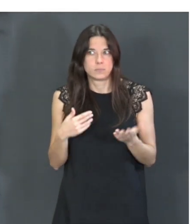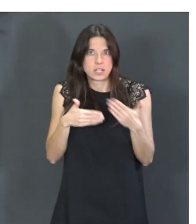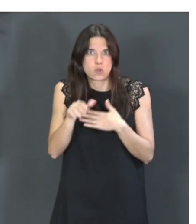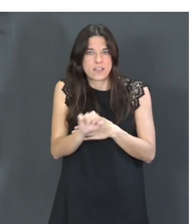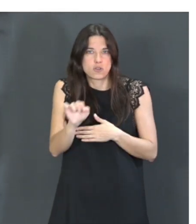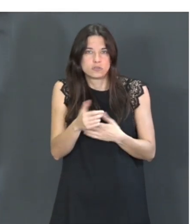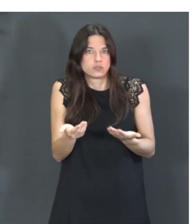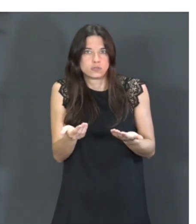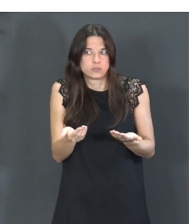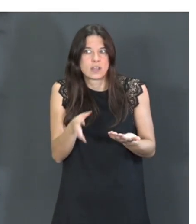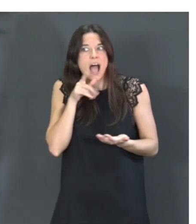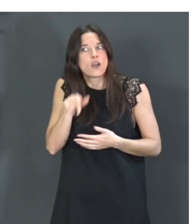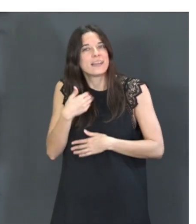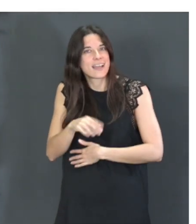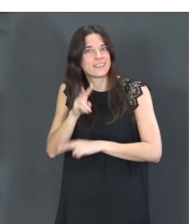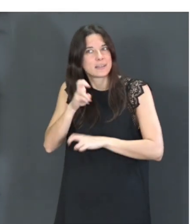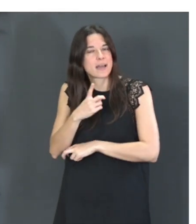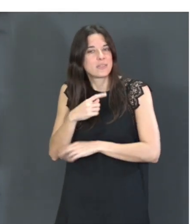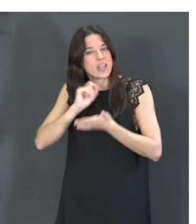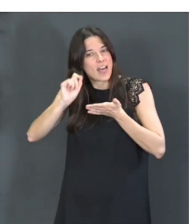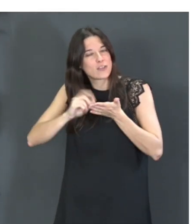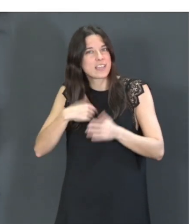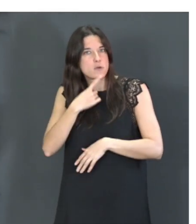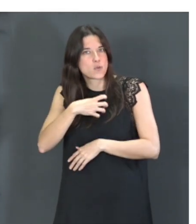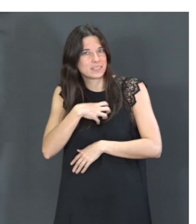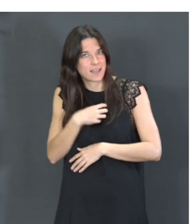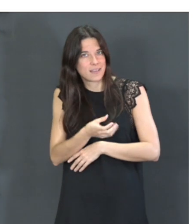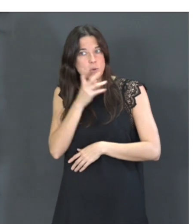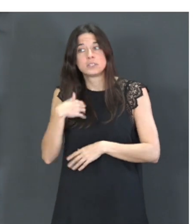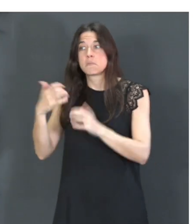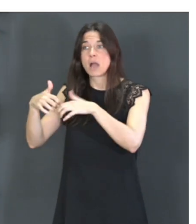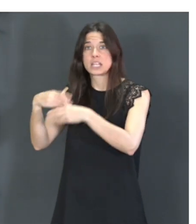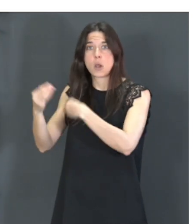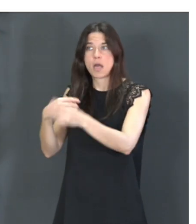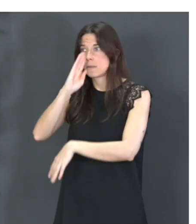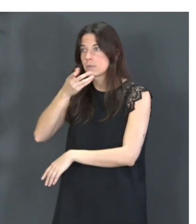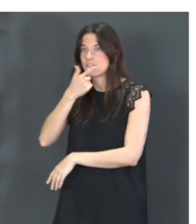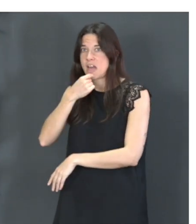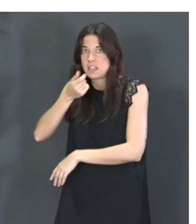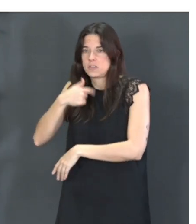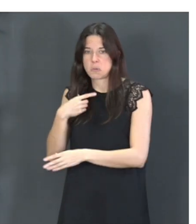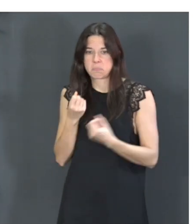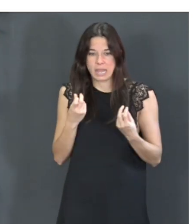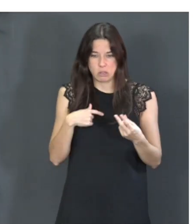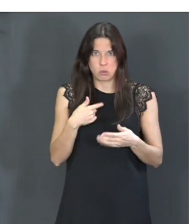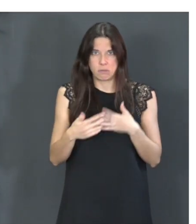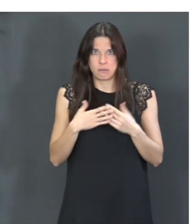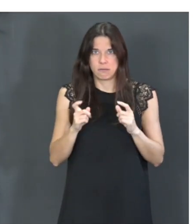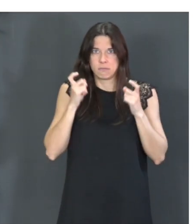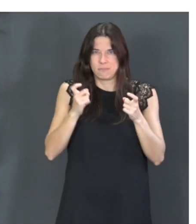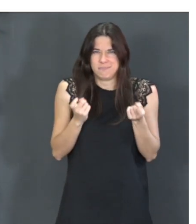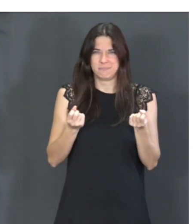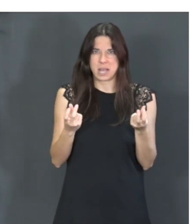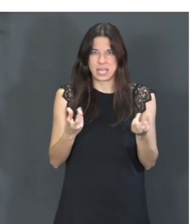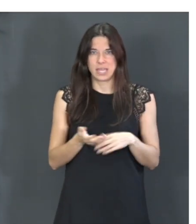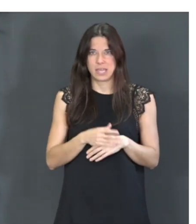pues le está costando ya el tema de la redacción, porque si hay una máquina que te lo hace, ¿para qué lo va a hacer? Lo va a hacer él. Entonces,